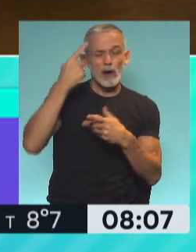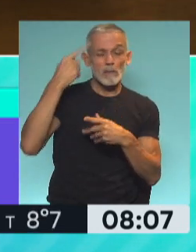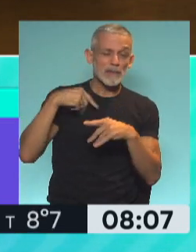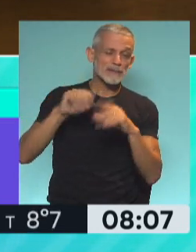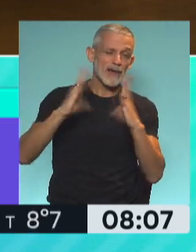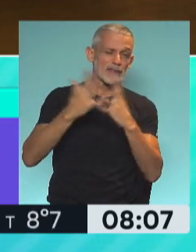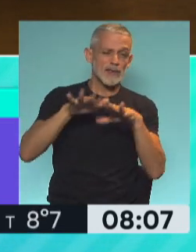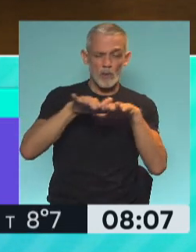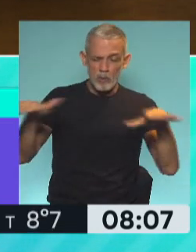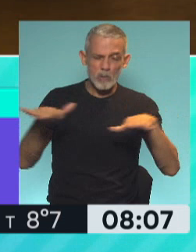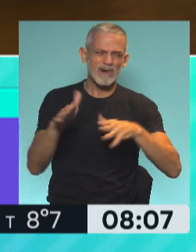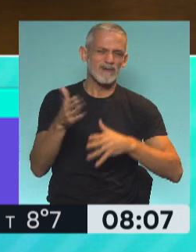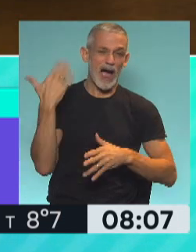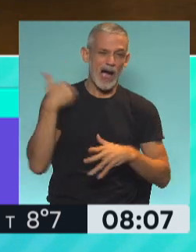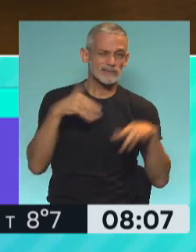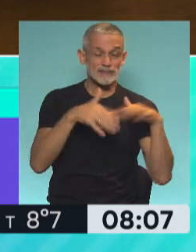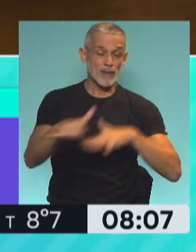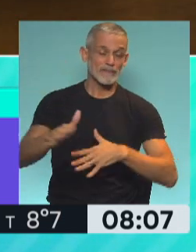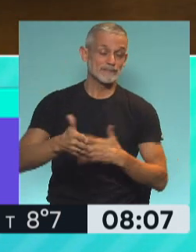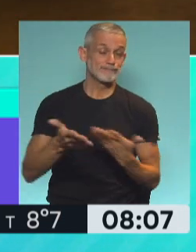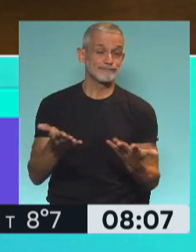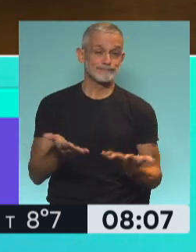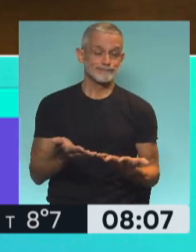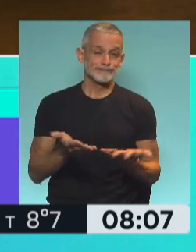terraplanistas, que ayer salieron a manifestar.